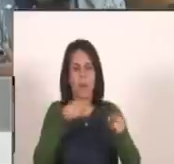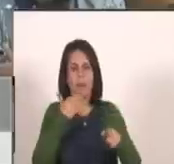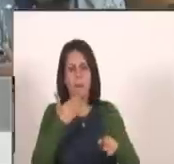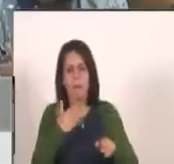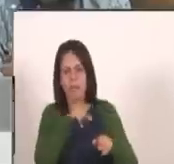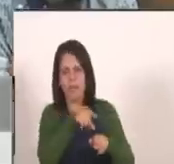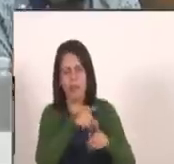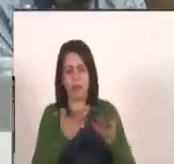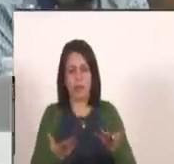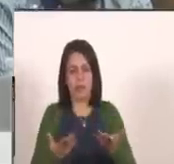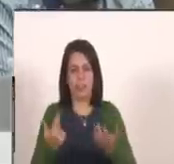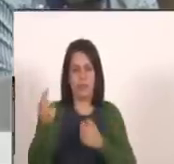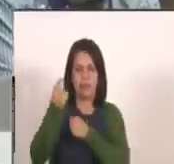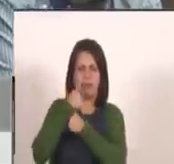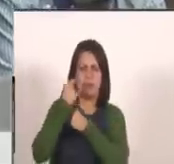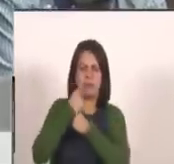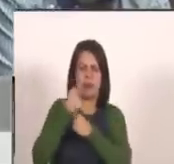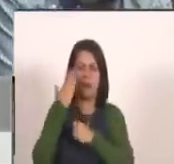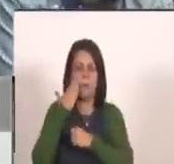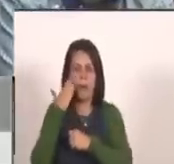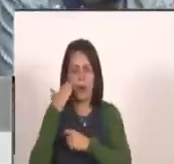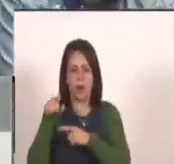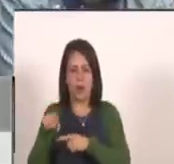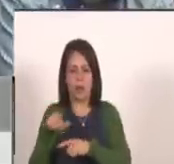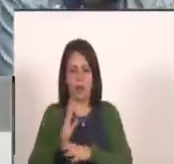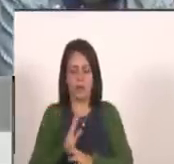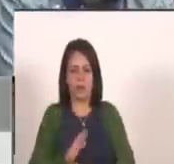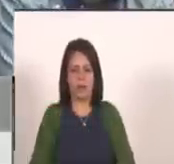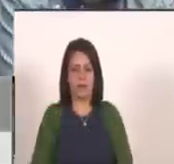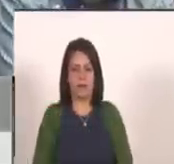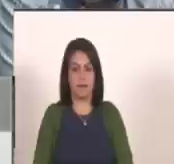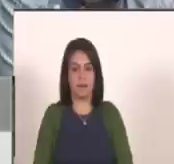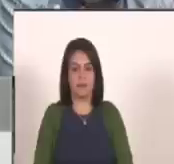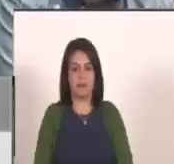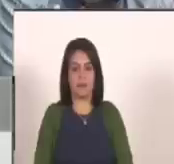papá? Se meten con mi mamá.